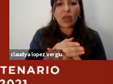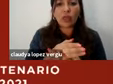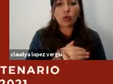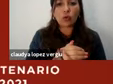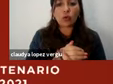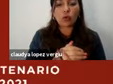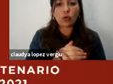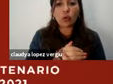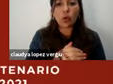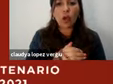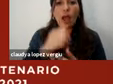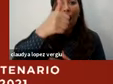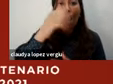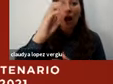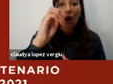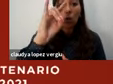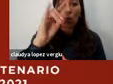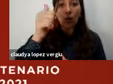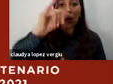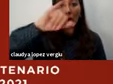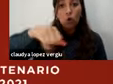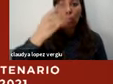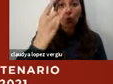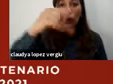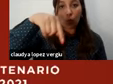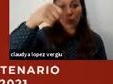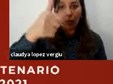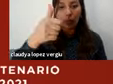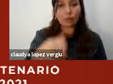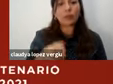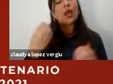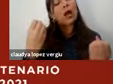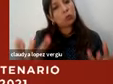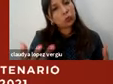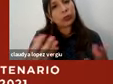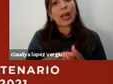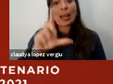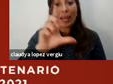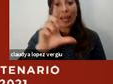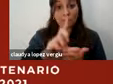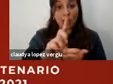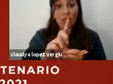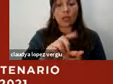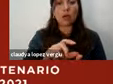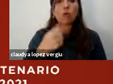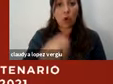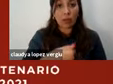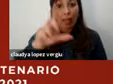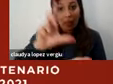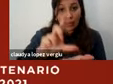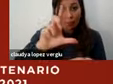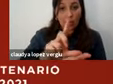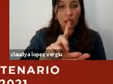encontramos en el distrito Aguajún. Ah, muy bien. Entonces en Lima, en Tarapoto y